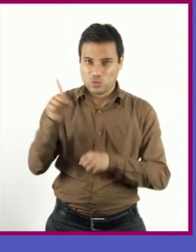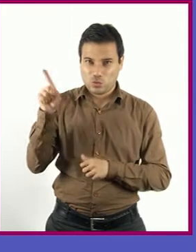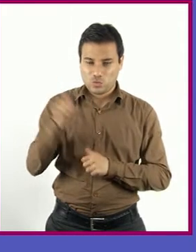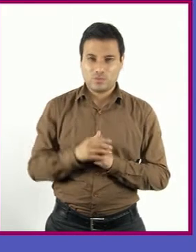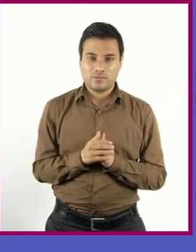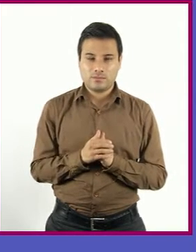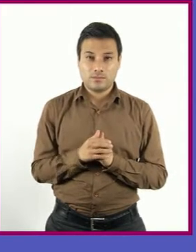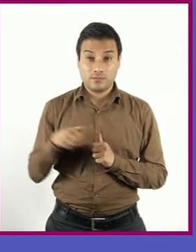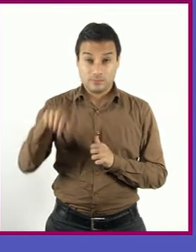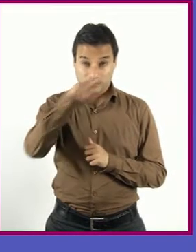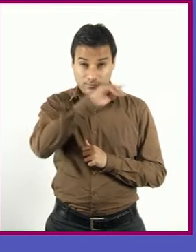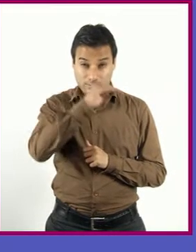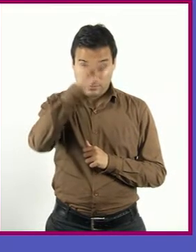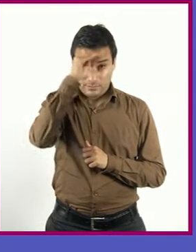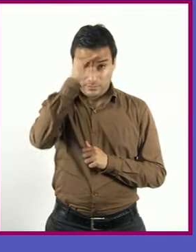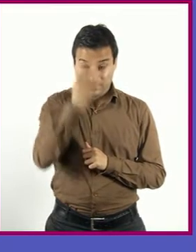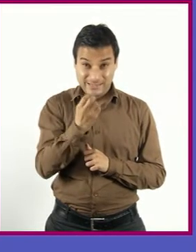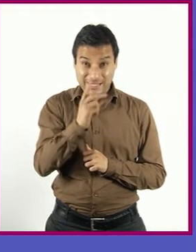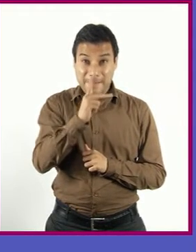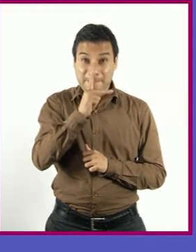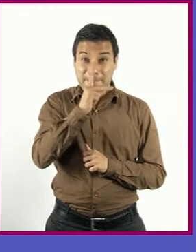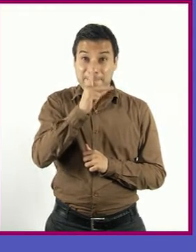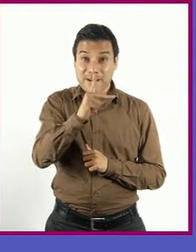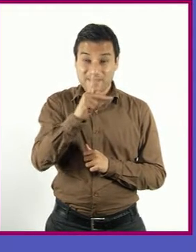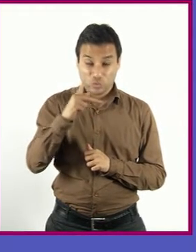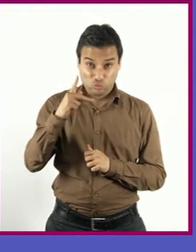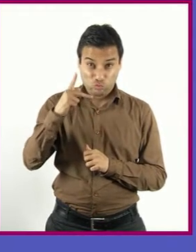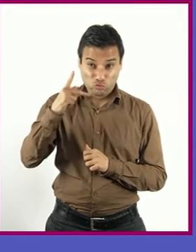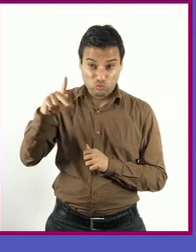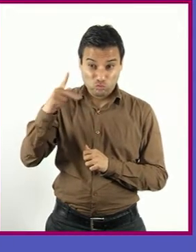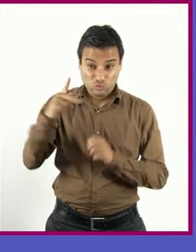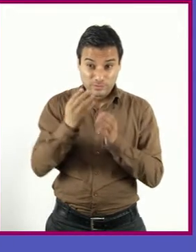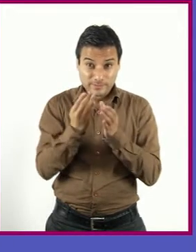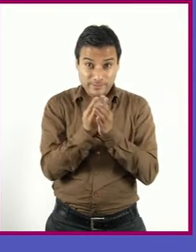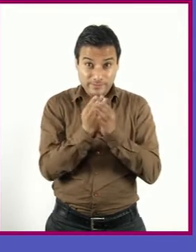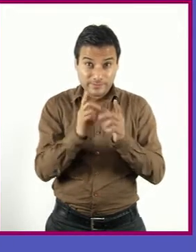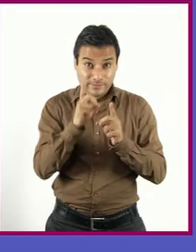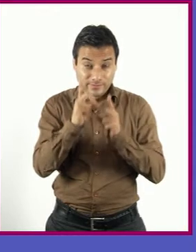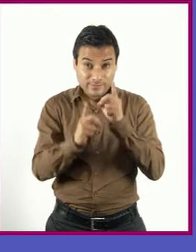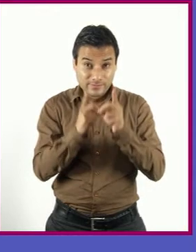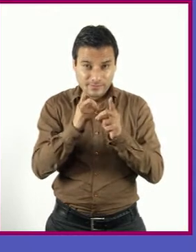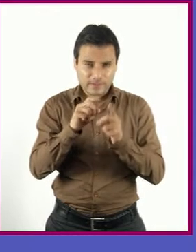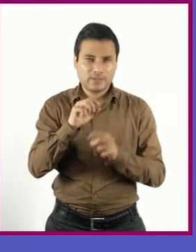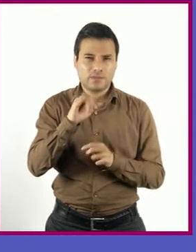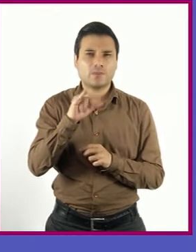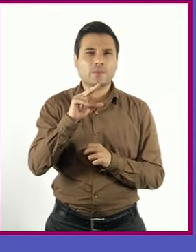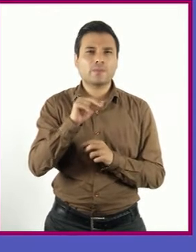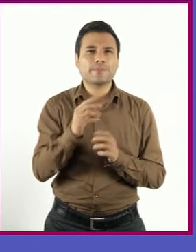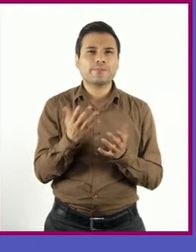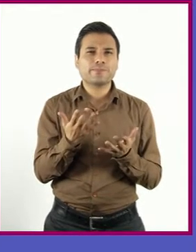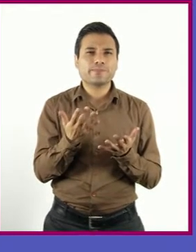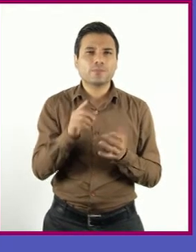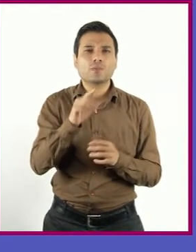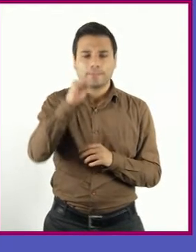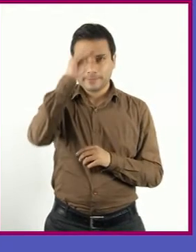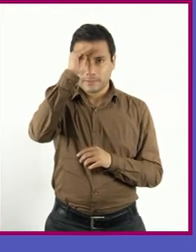¿Ustedes consideran que estas palabras son imprescindibles para entender el objetivo del deporte? ¿Por